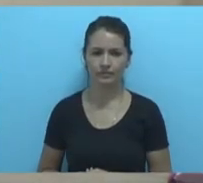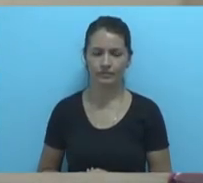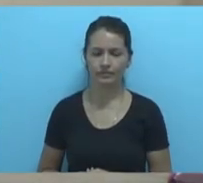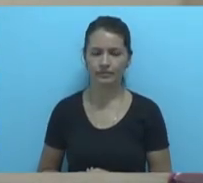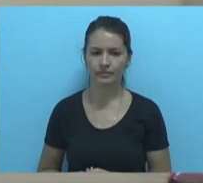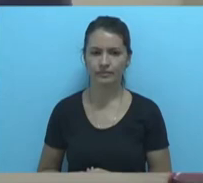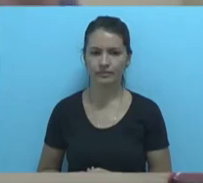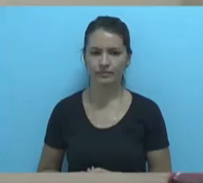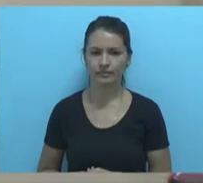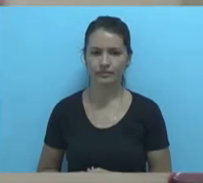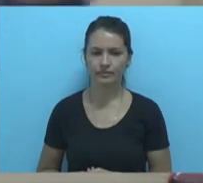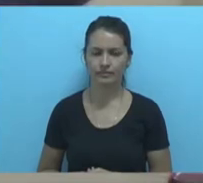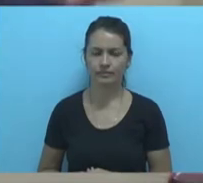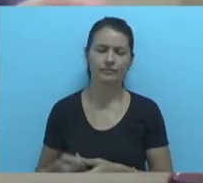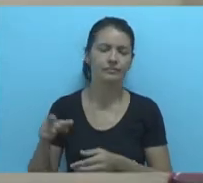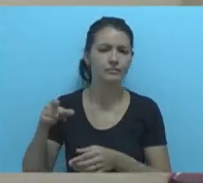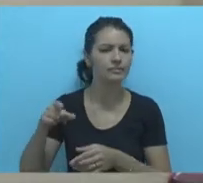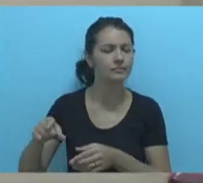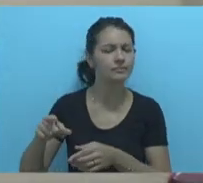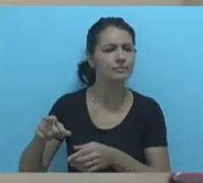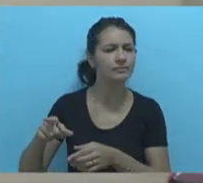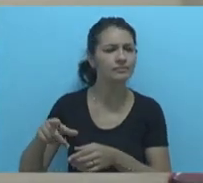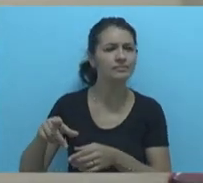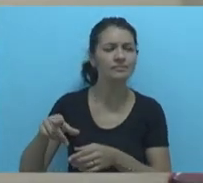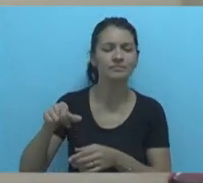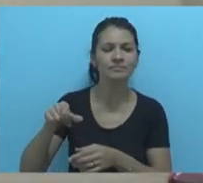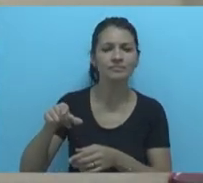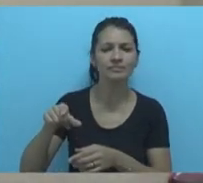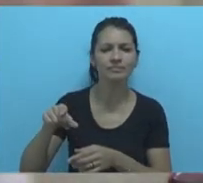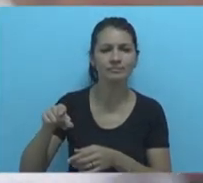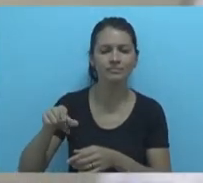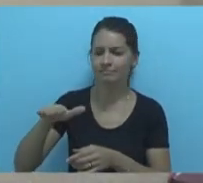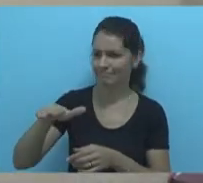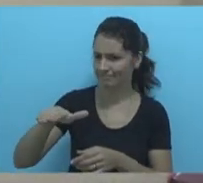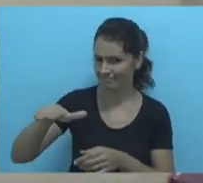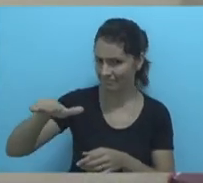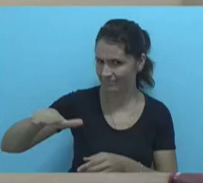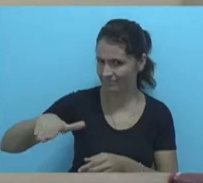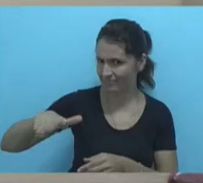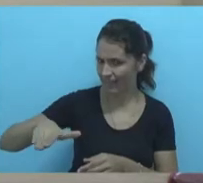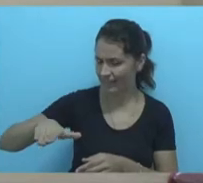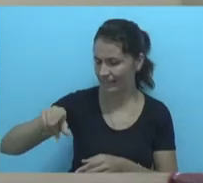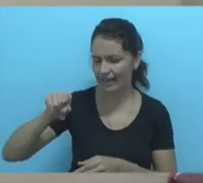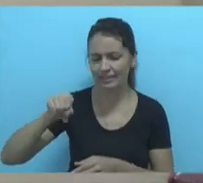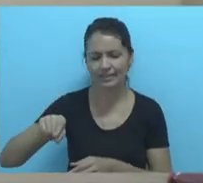un papel central a la hora de definir qué se hacía en ese territorio, Allé dijo: